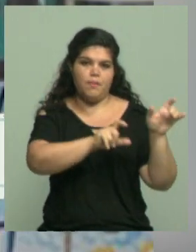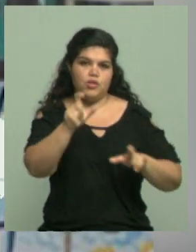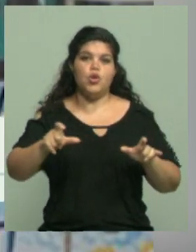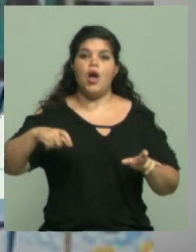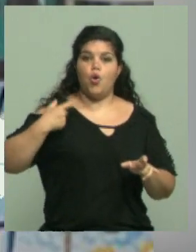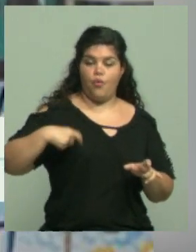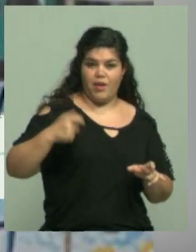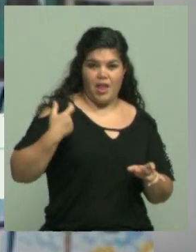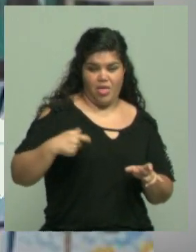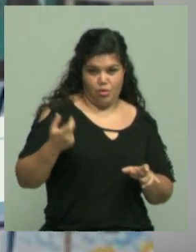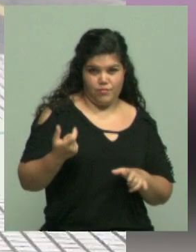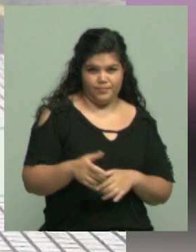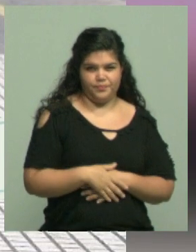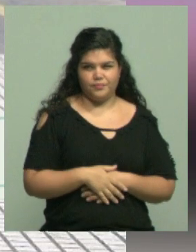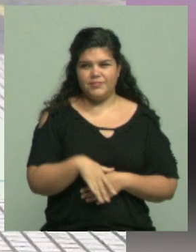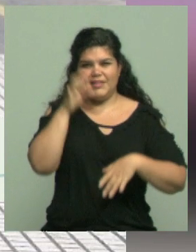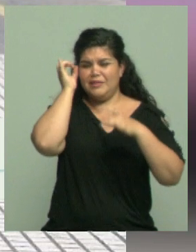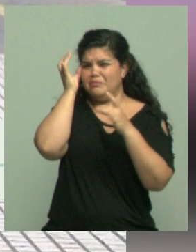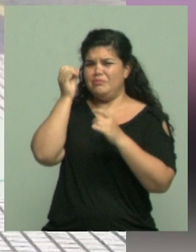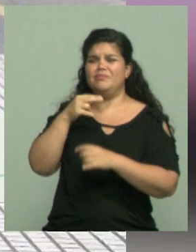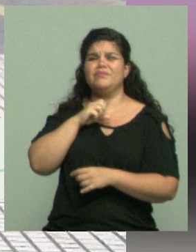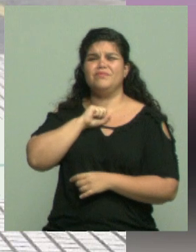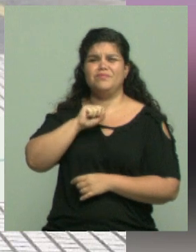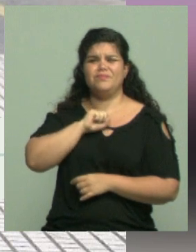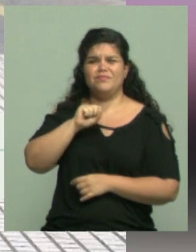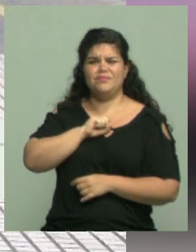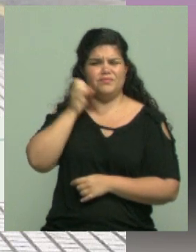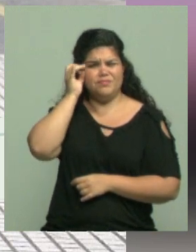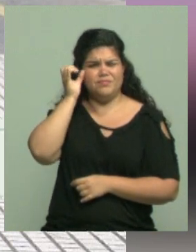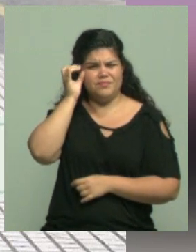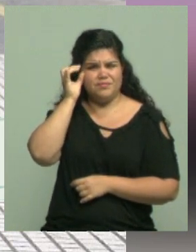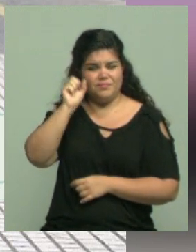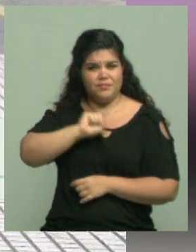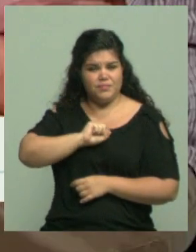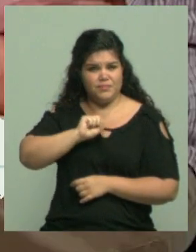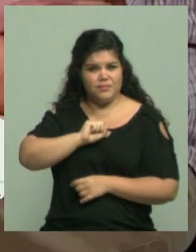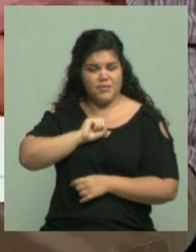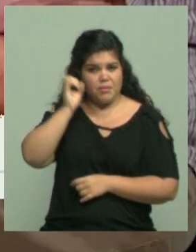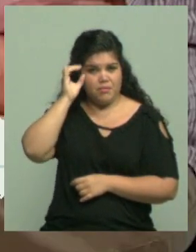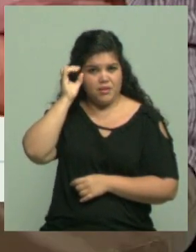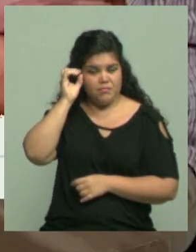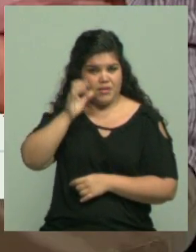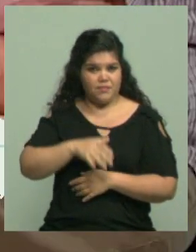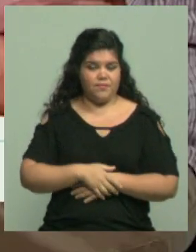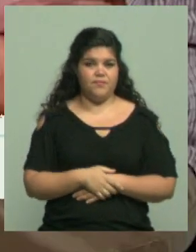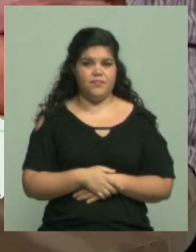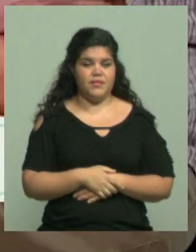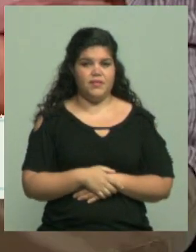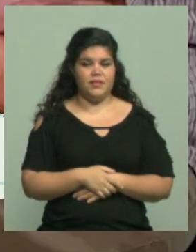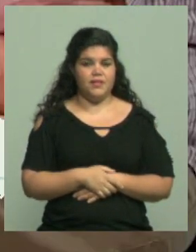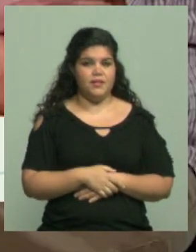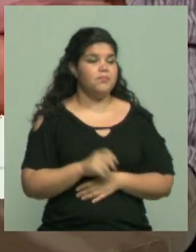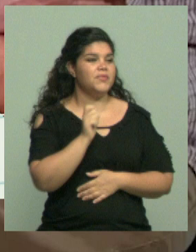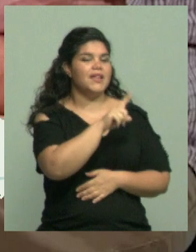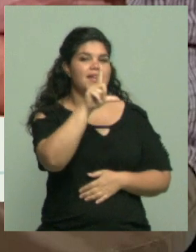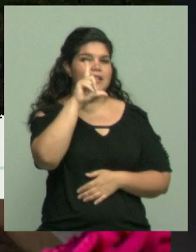pido perdón. No, vamos a darle que tome agüita a Liliana. Se ahogó